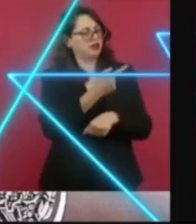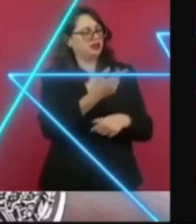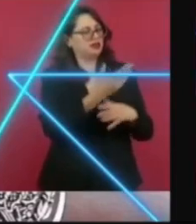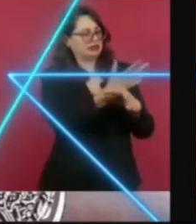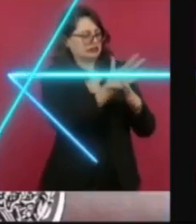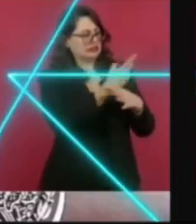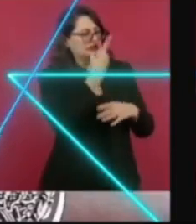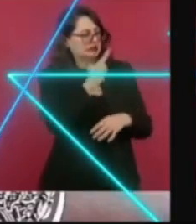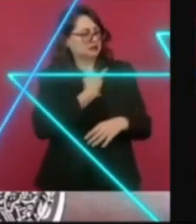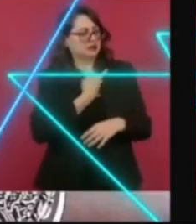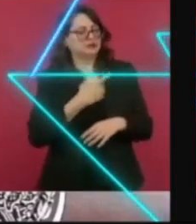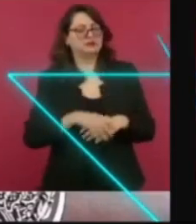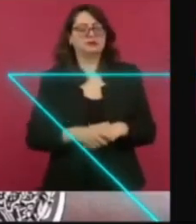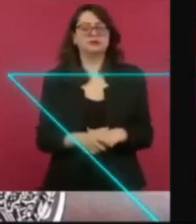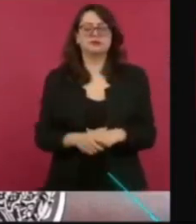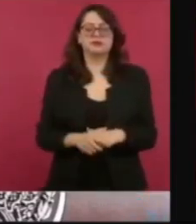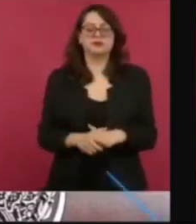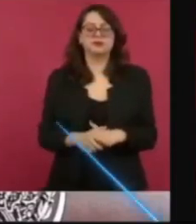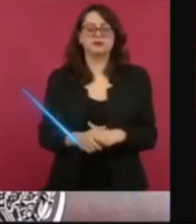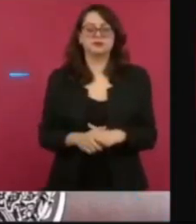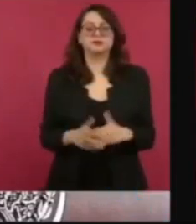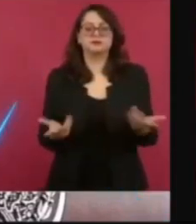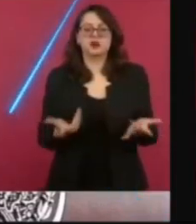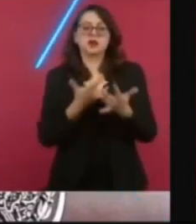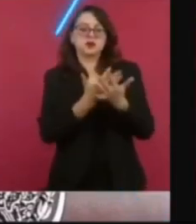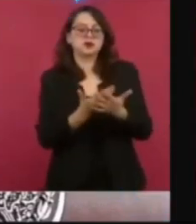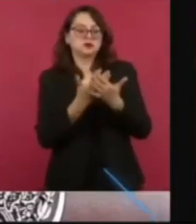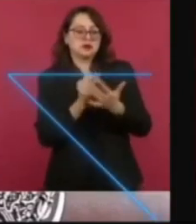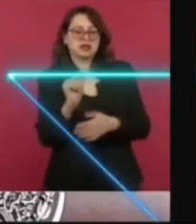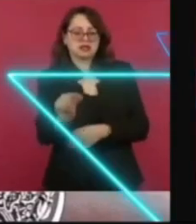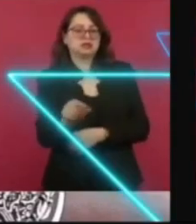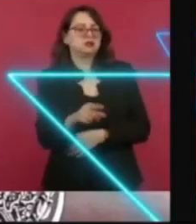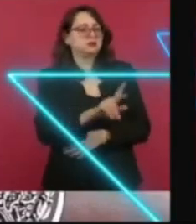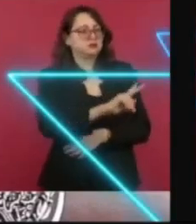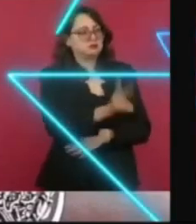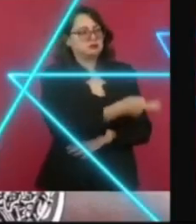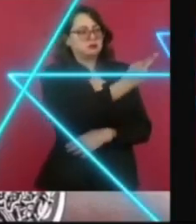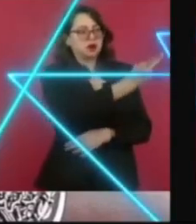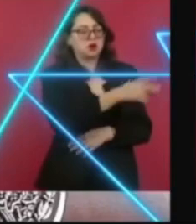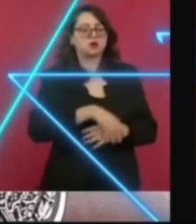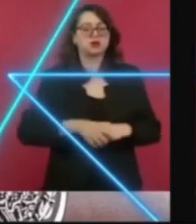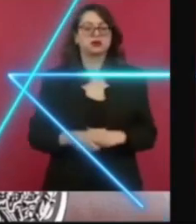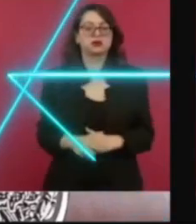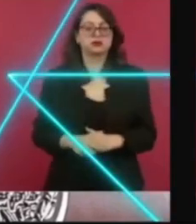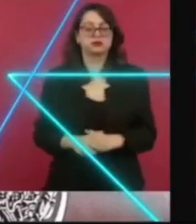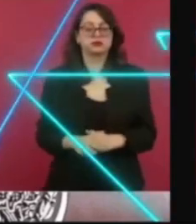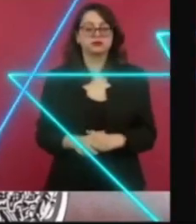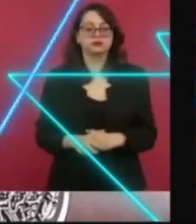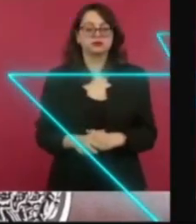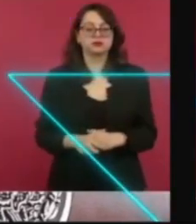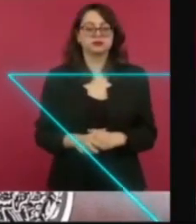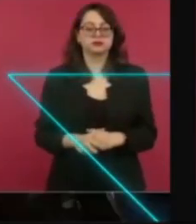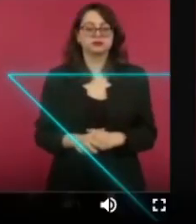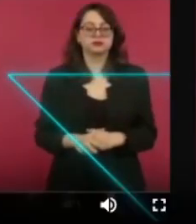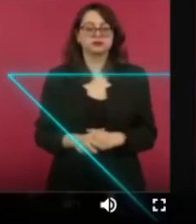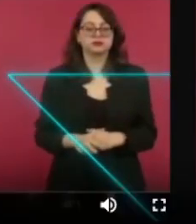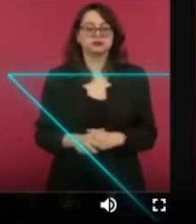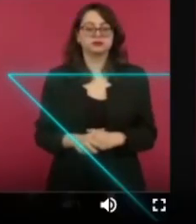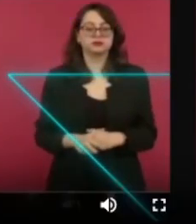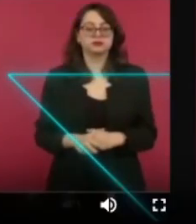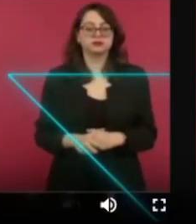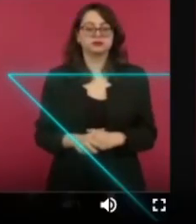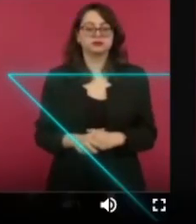para ser precisos no perdemos nada no con preguntar para no equivocarnos